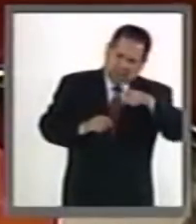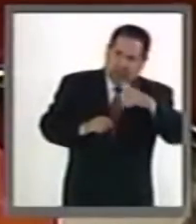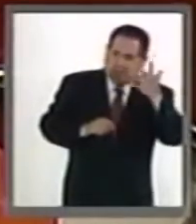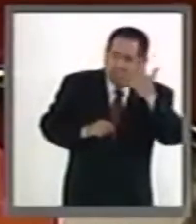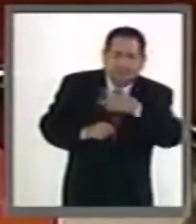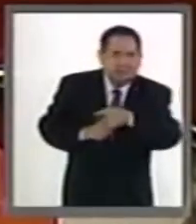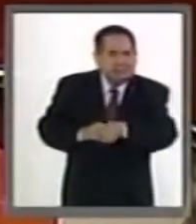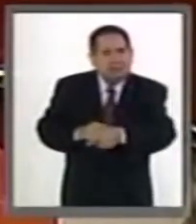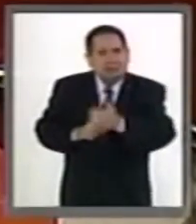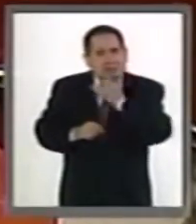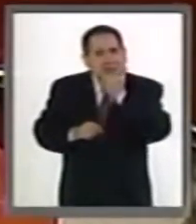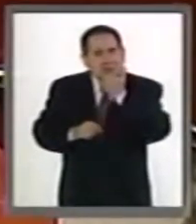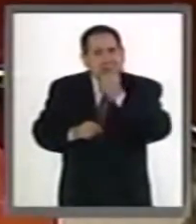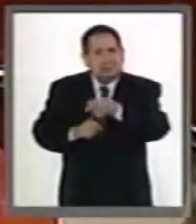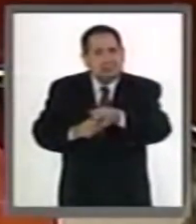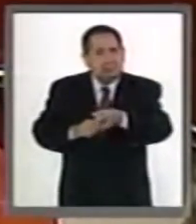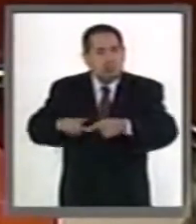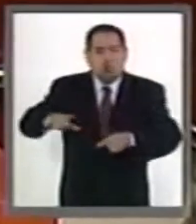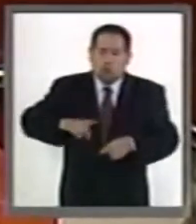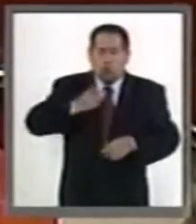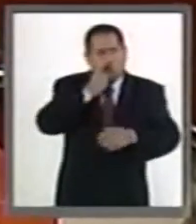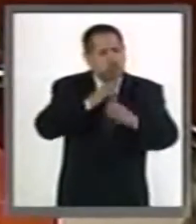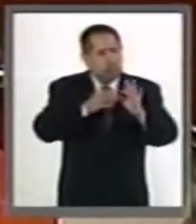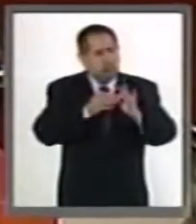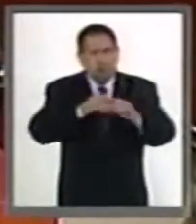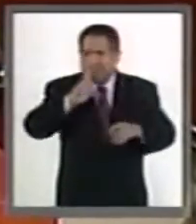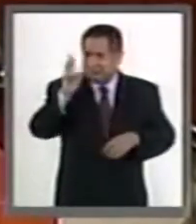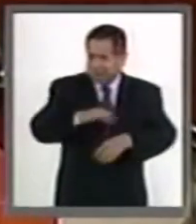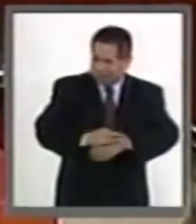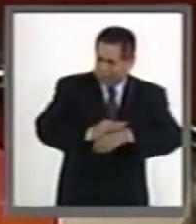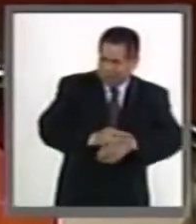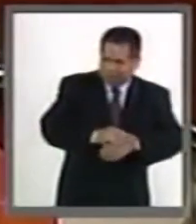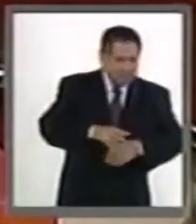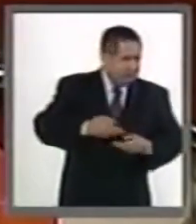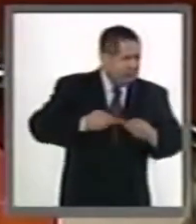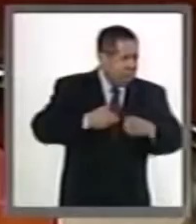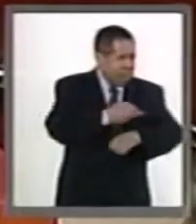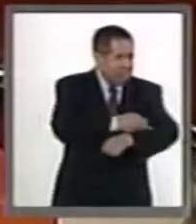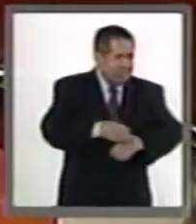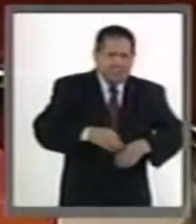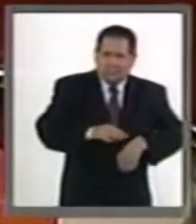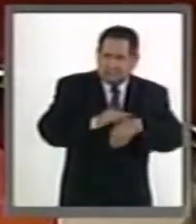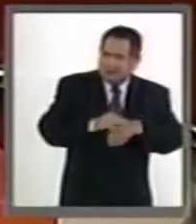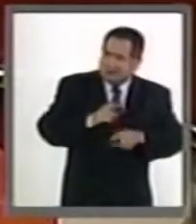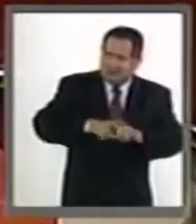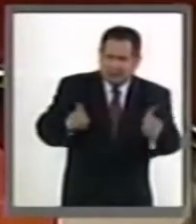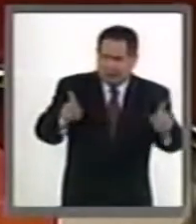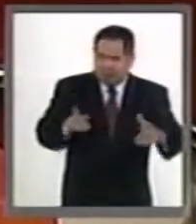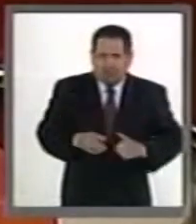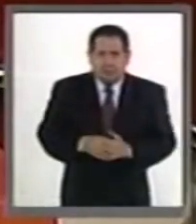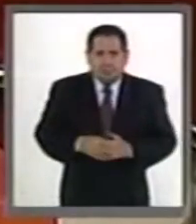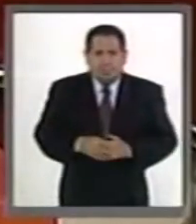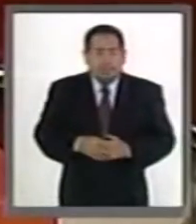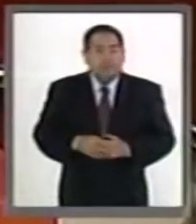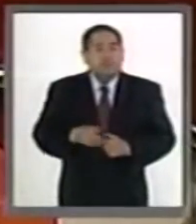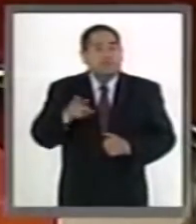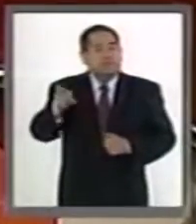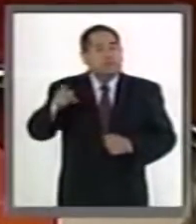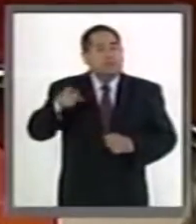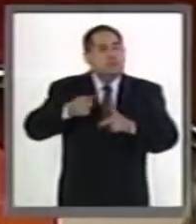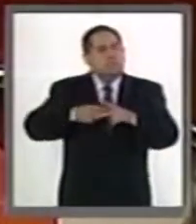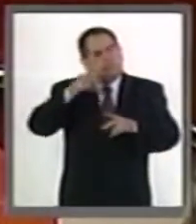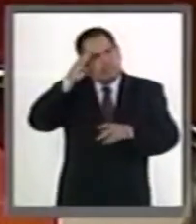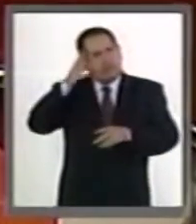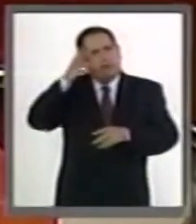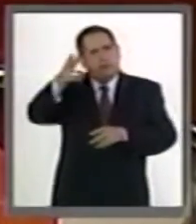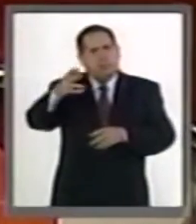del gobierno es una y la realidad de las familias mexicanas es otra. En la proyección económica del gobierno federal vivimos